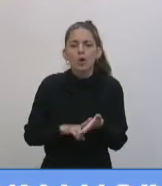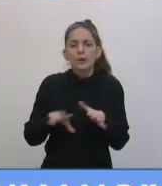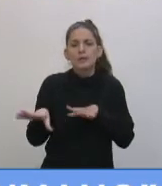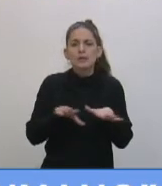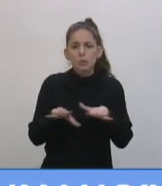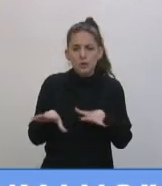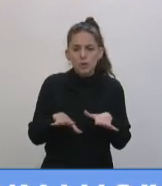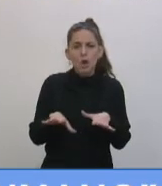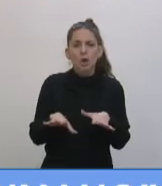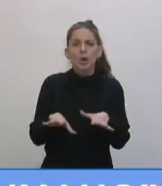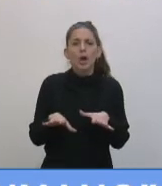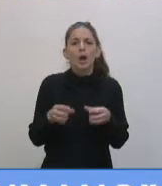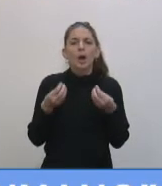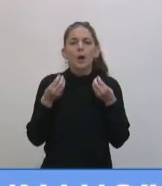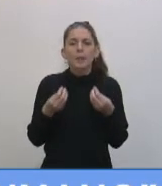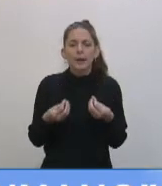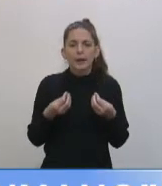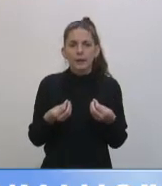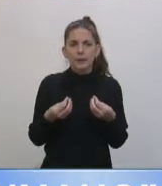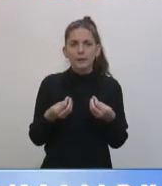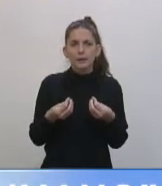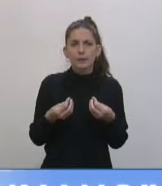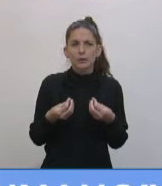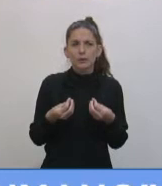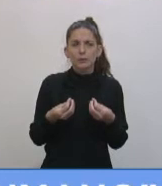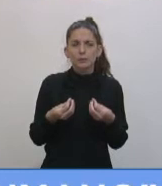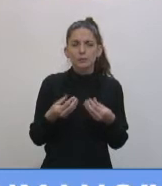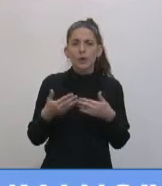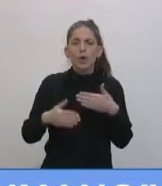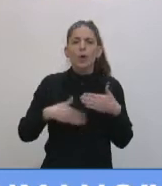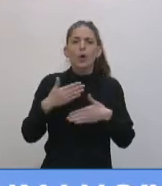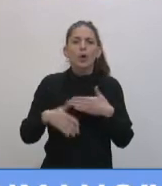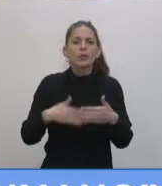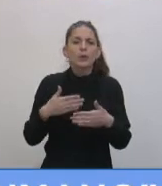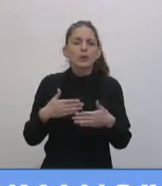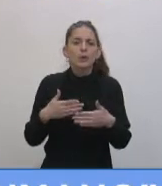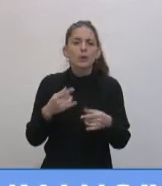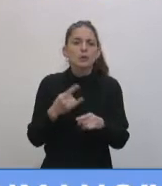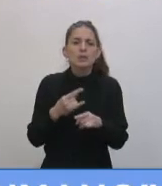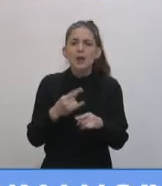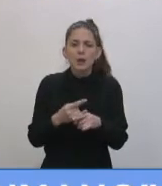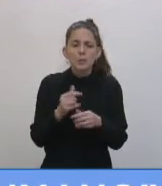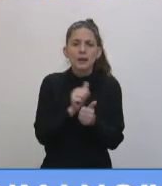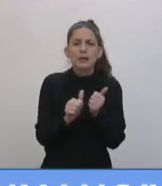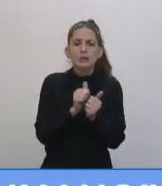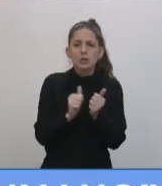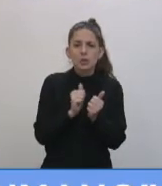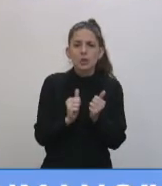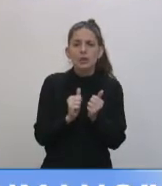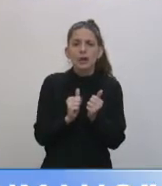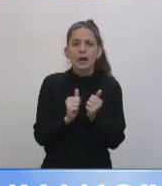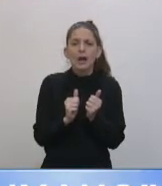que a determinados grupos les conviene. Como ha pasado siempre, también a lo largo de la historia, la